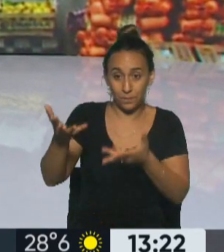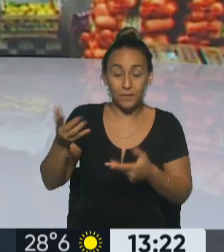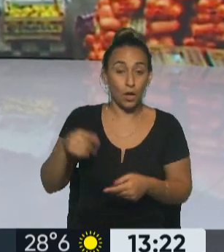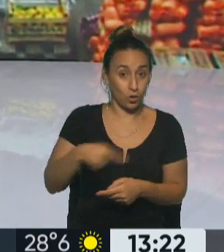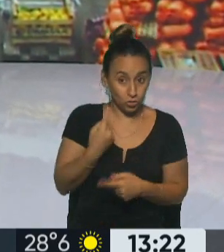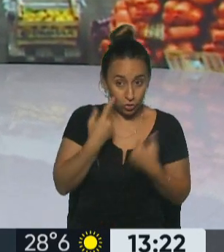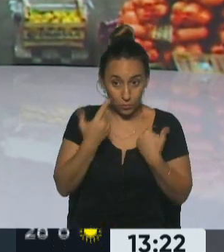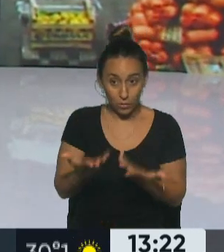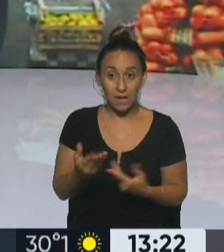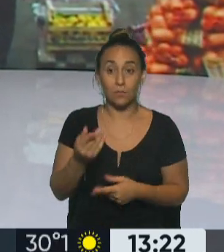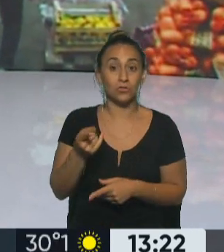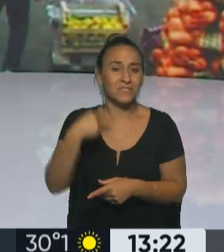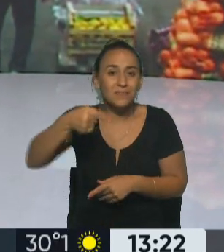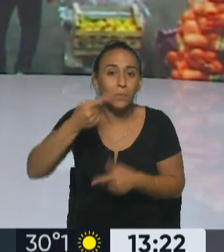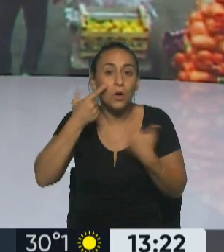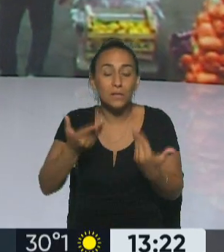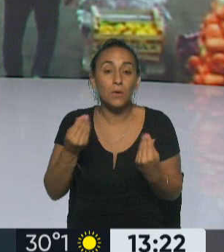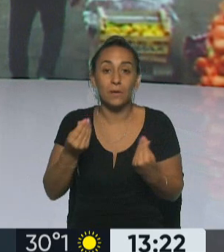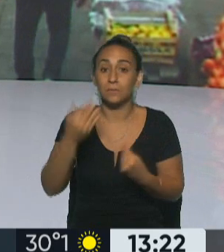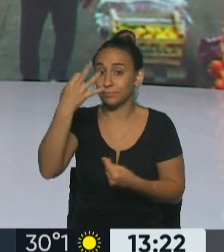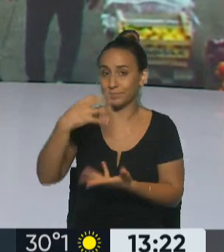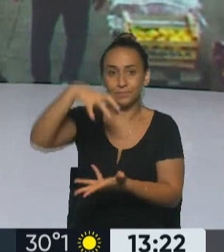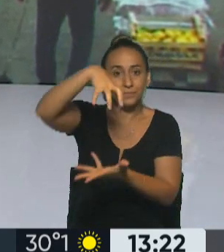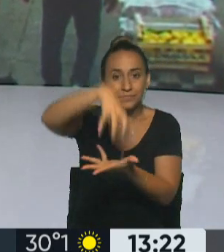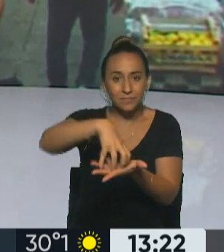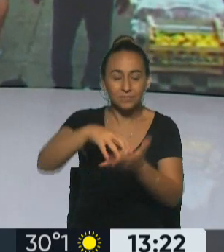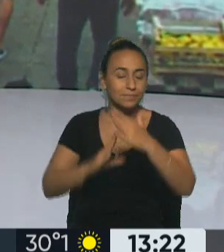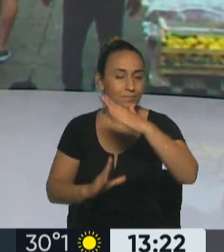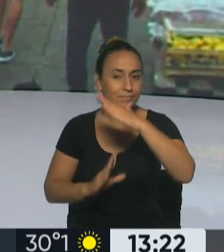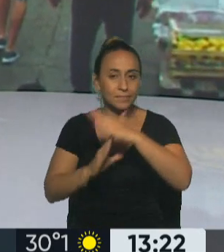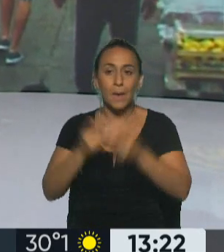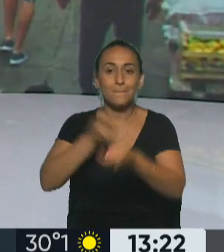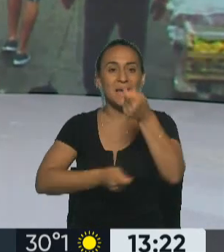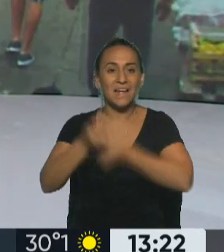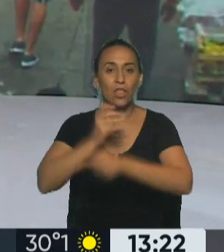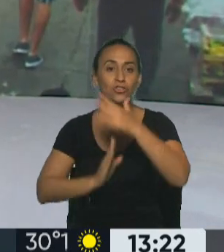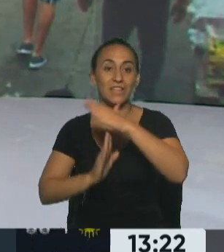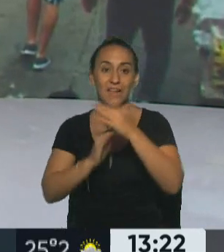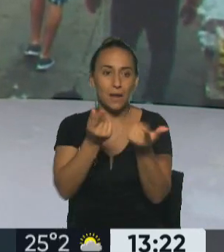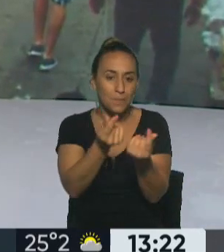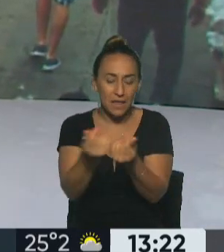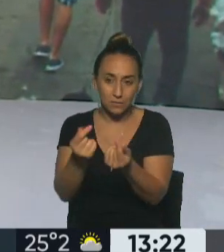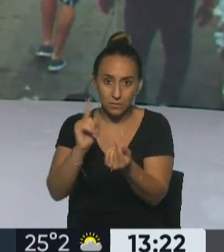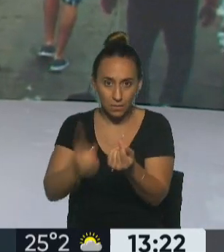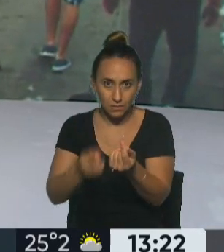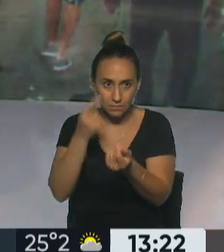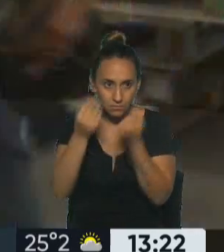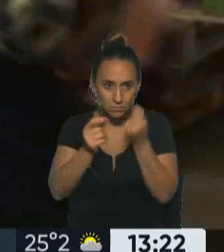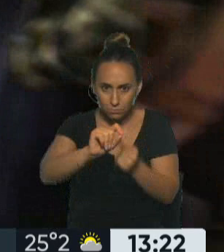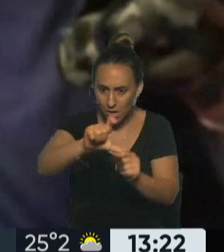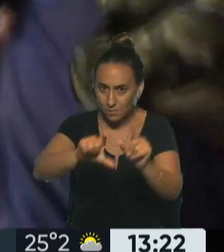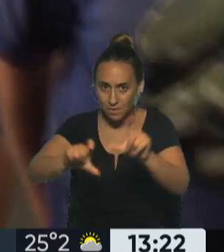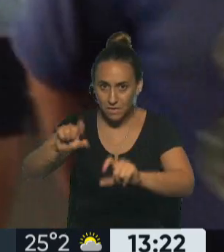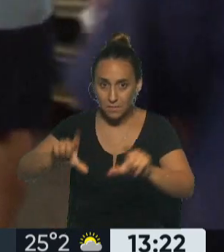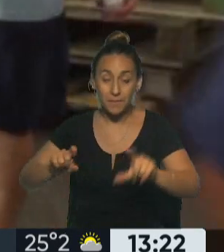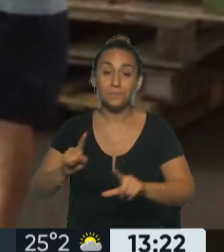tiempo como faro el mercado central y ahí también hay preocupación por la remarcación de precios uno